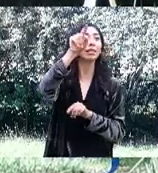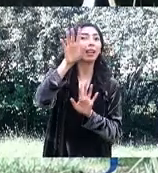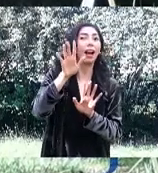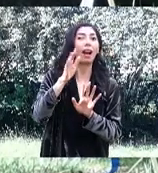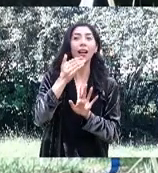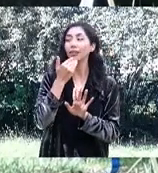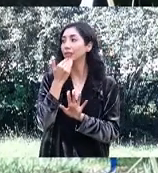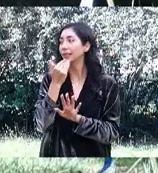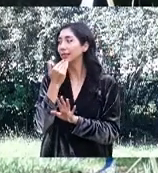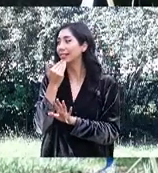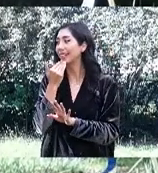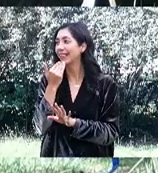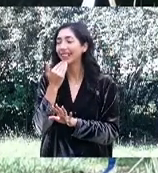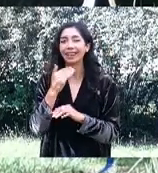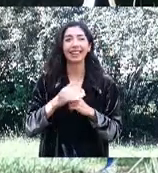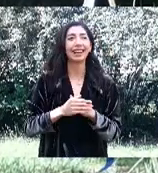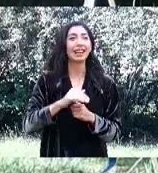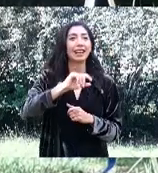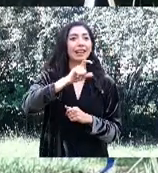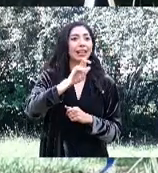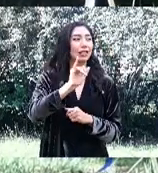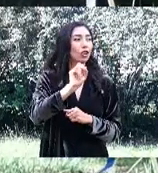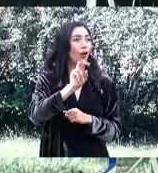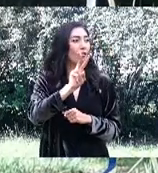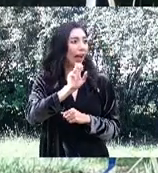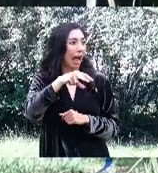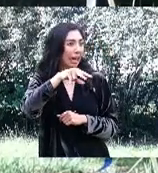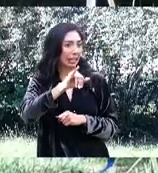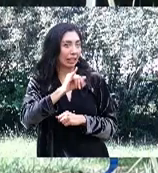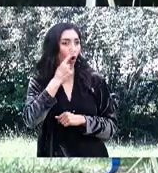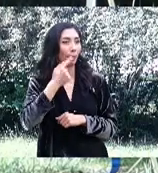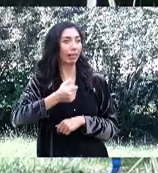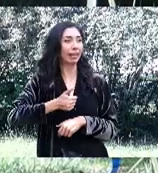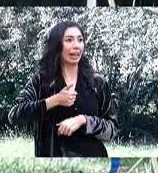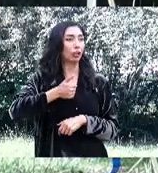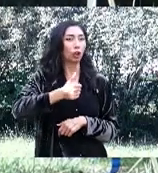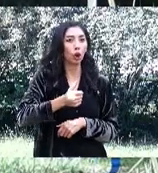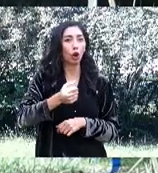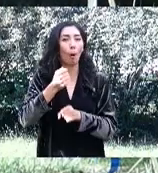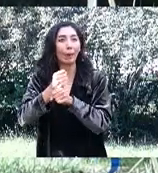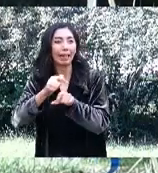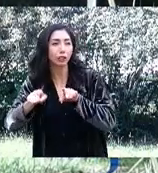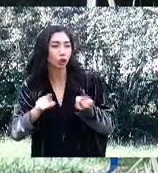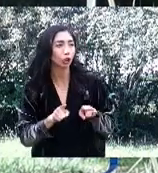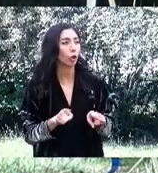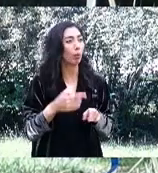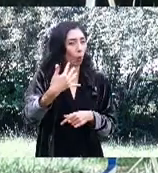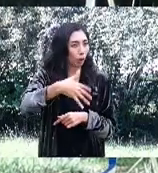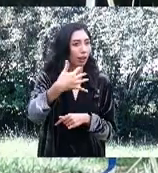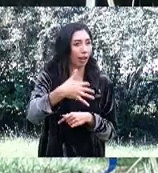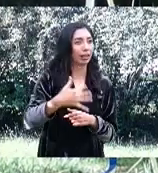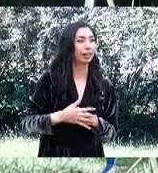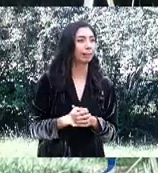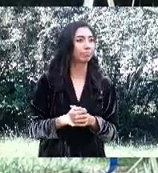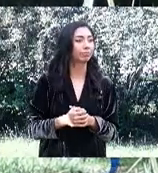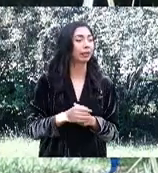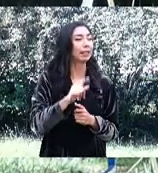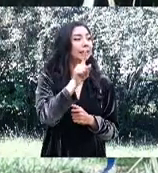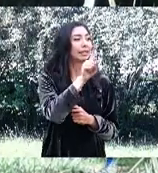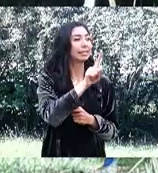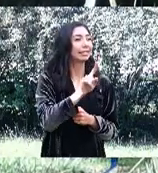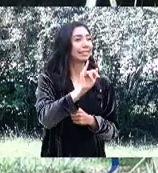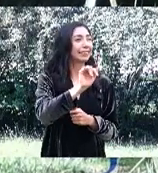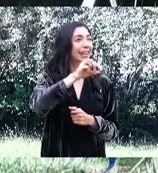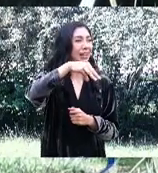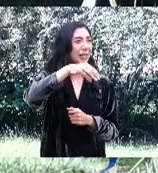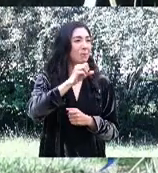cabeza al mismo tiempo a Giovanni director de operaciones muy muy importante y a Simón Pérez